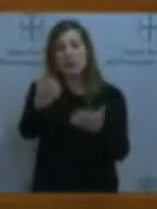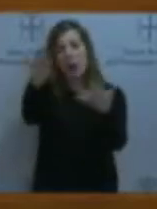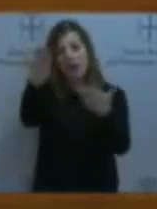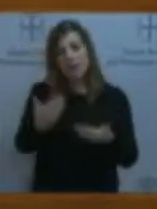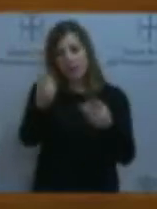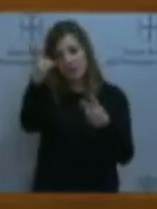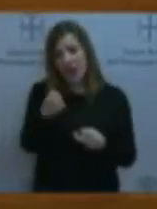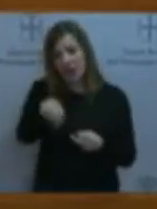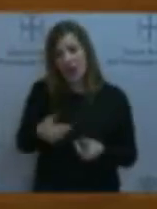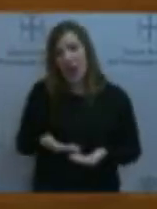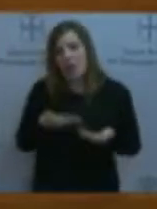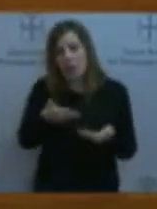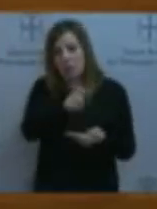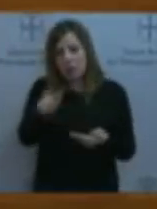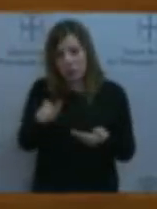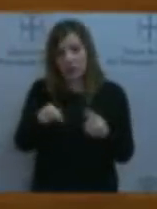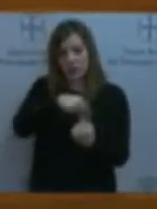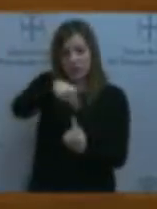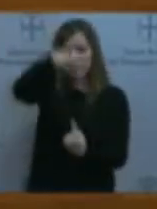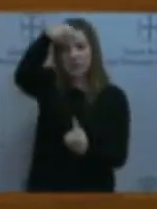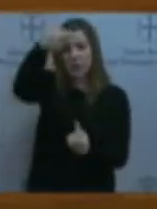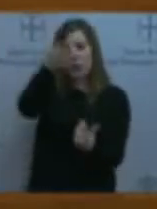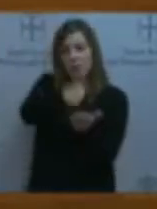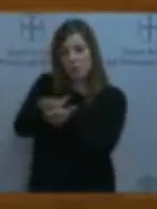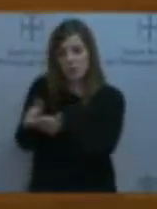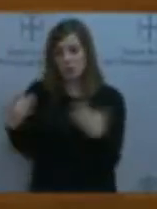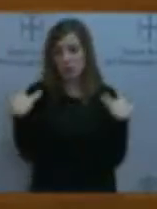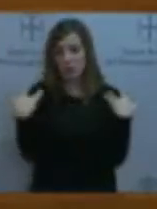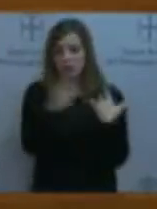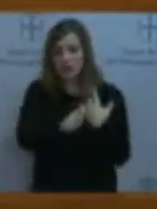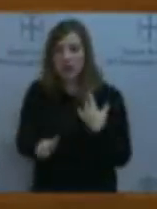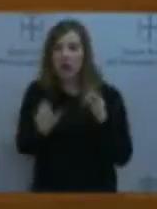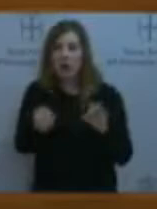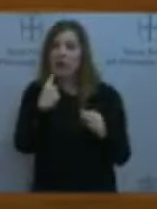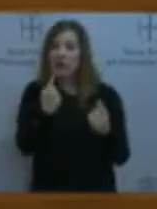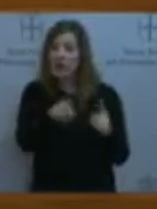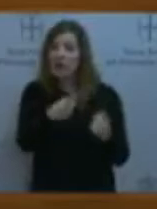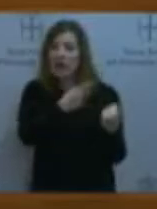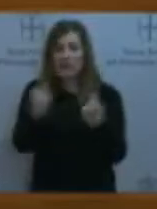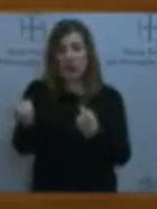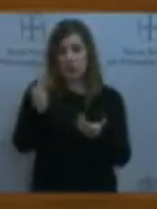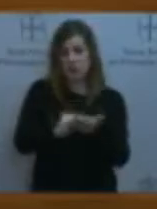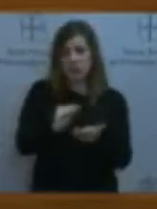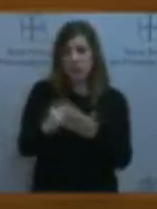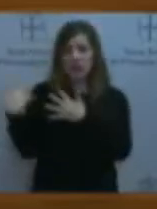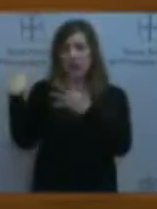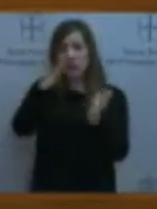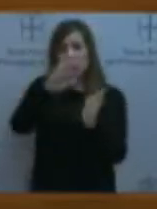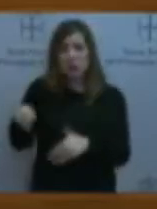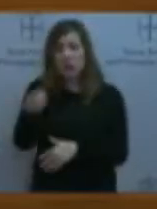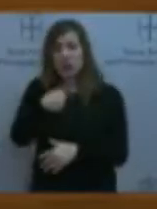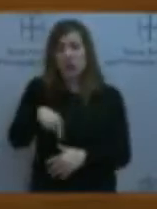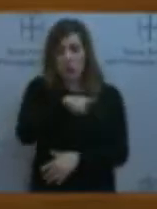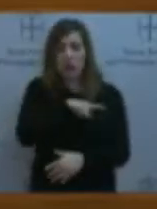Irma. Recordar lo obvio en ocasiones es necesario, y es obvio que en los últimos 10 años no hemos